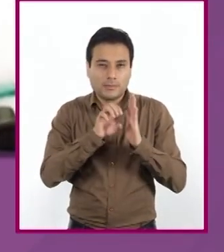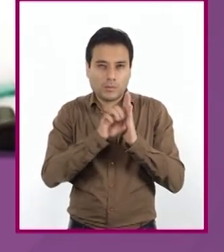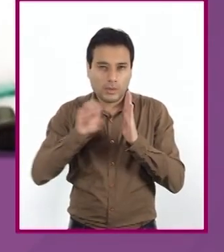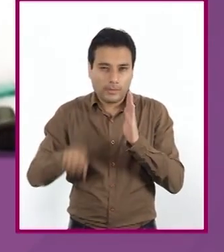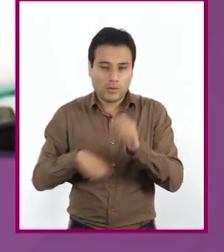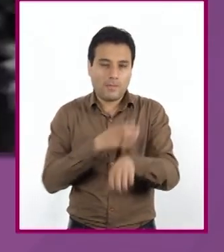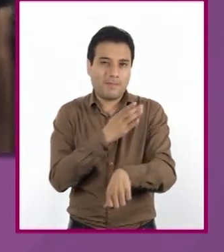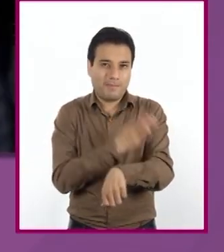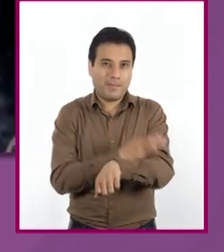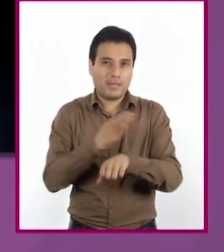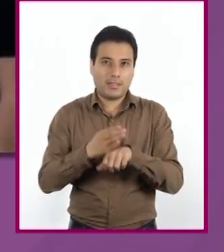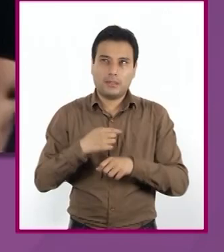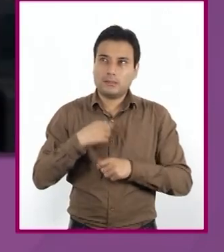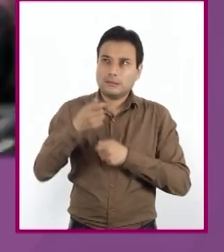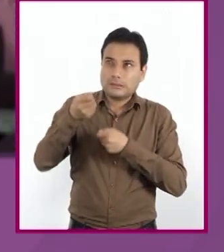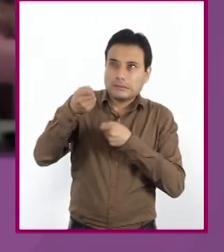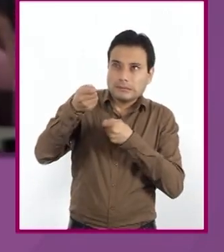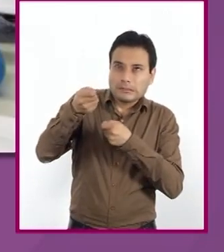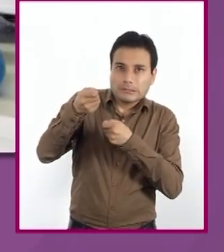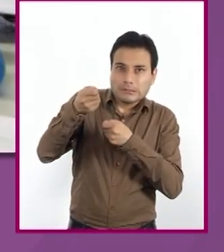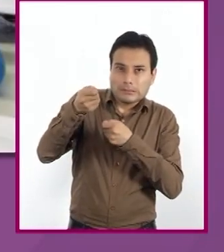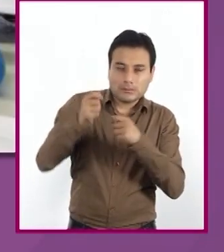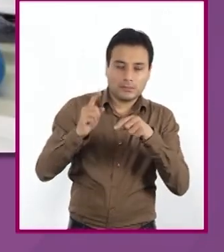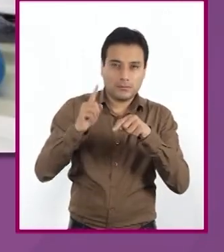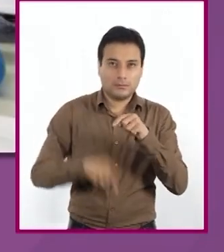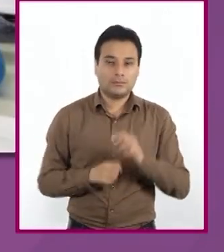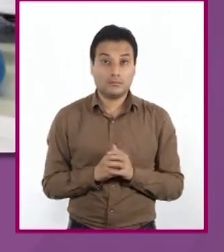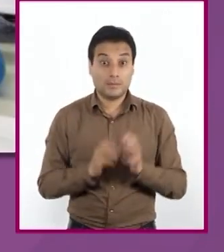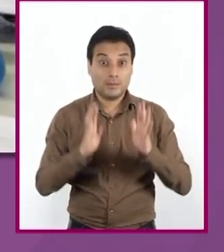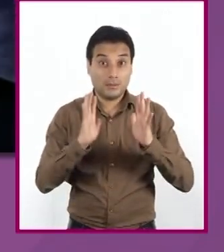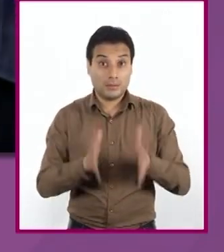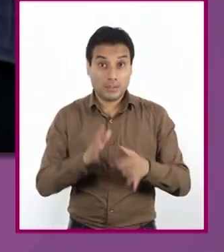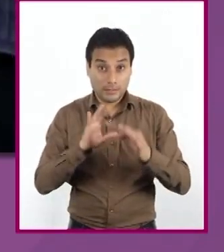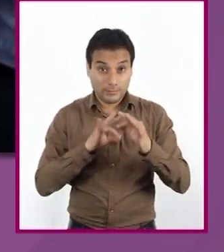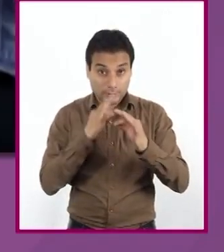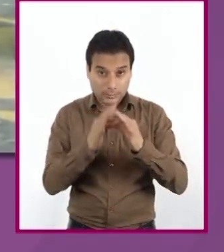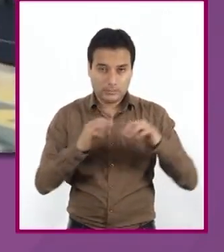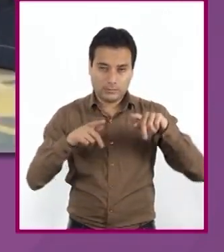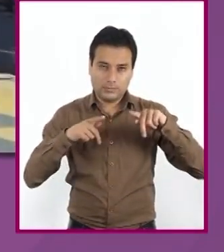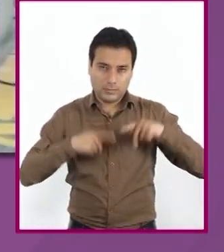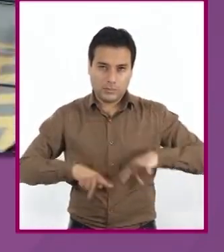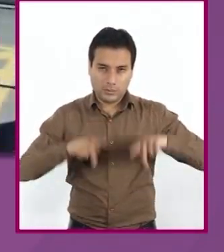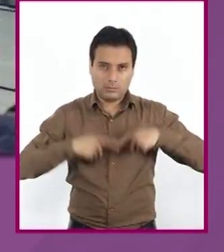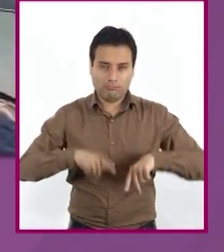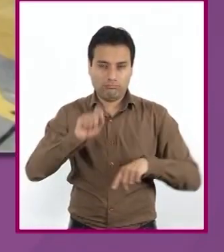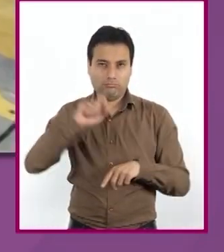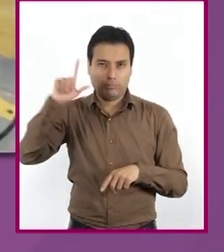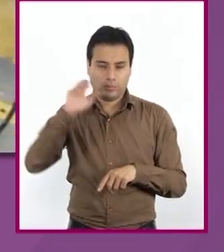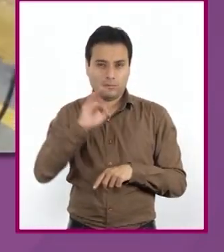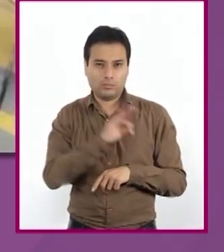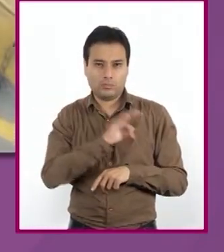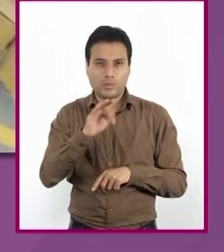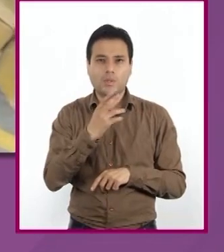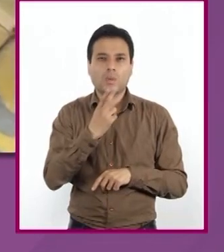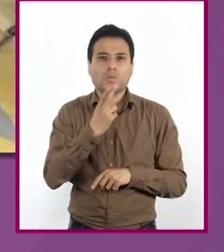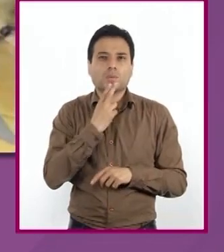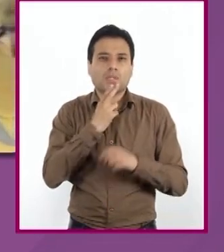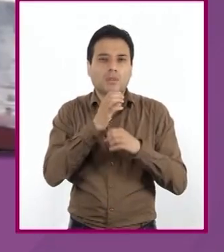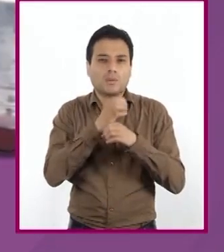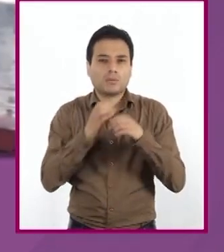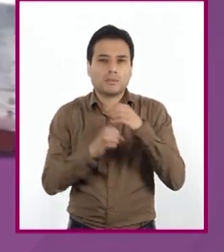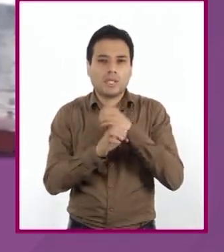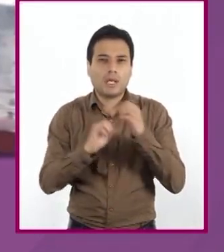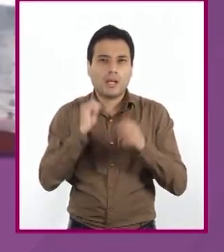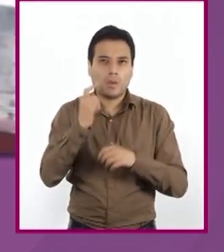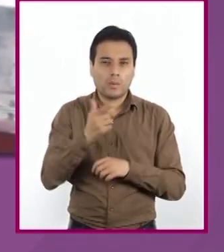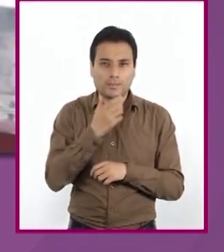palo de madera. Una vez que no haya riesgos, el especialista en primeros auxilios empleará un objeto no conductor para